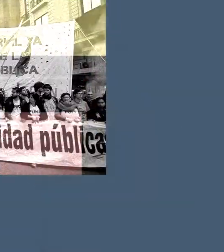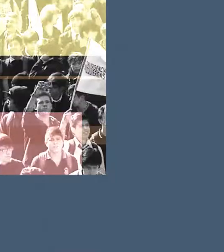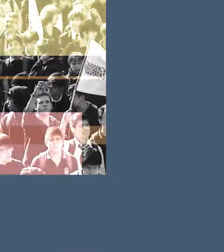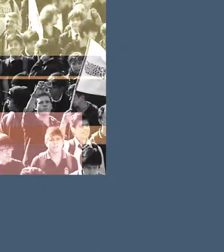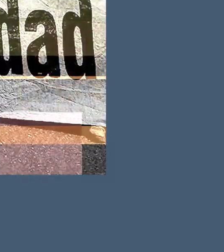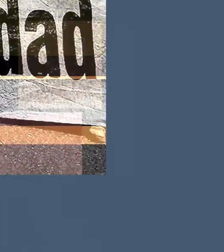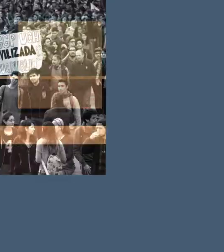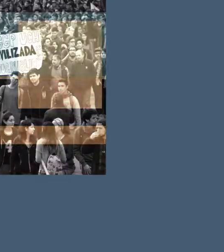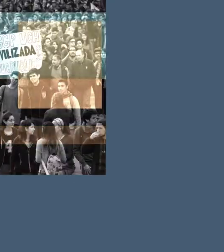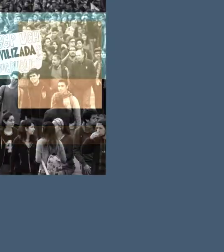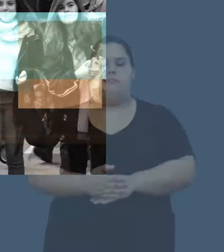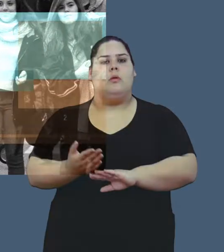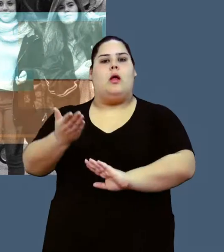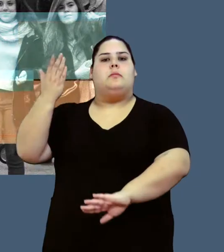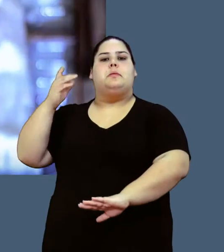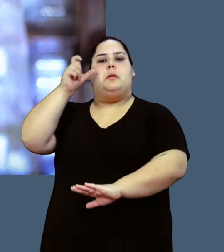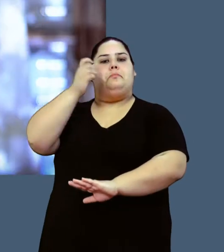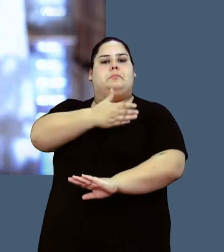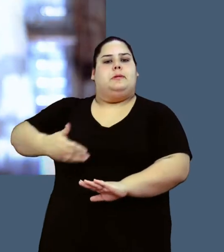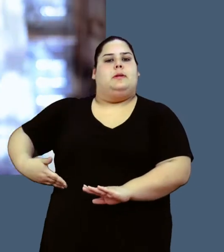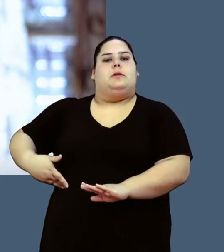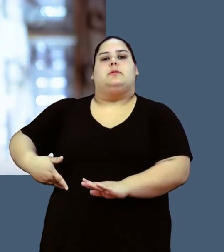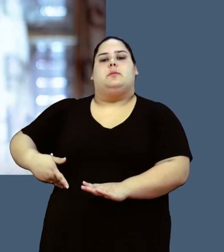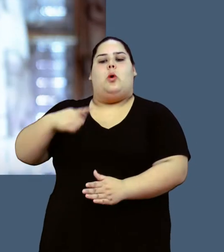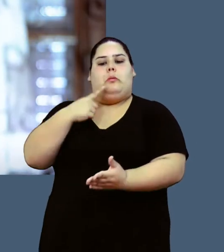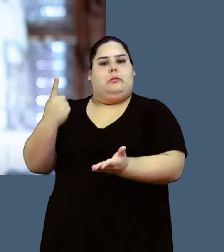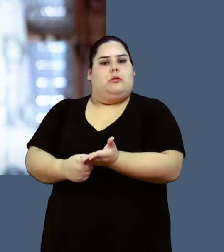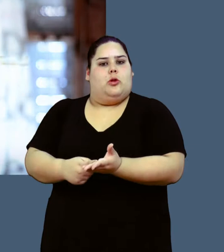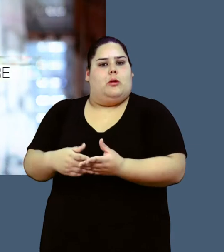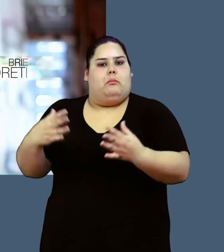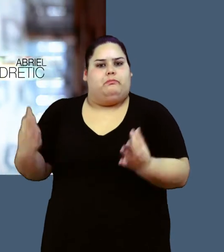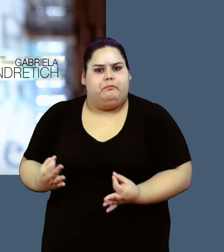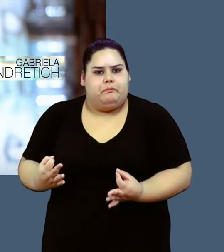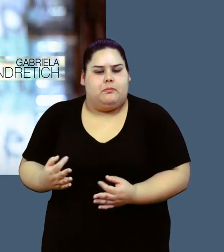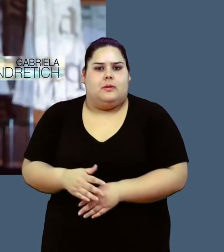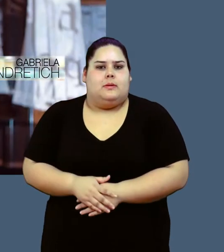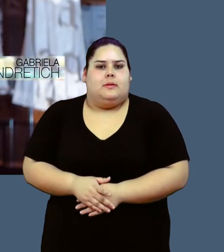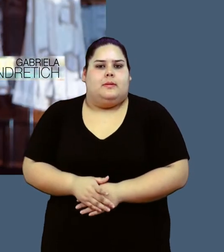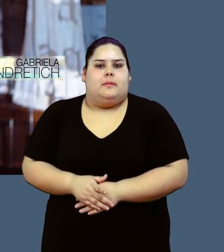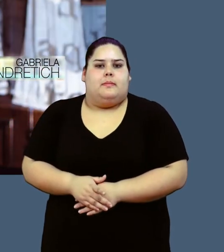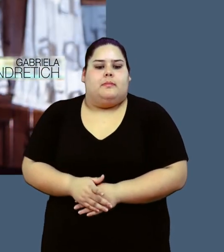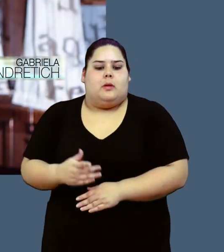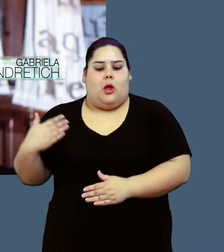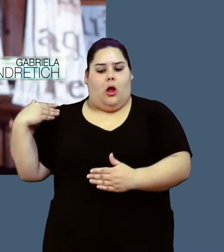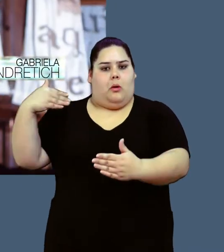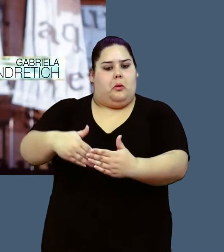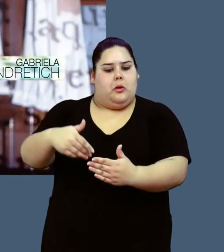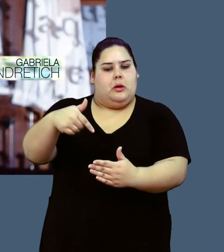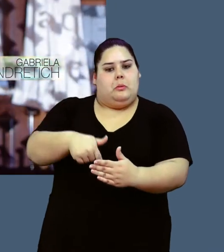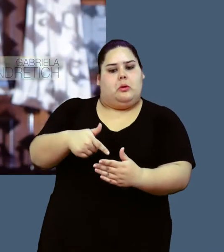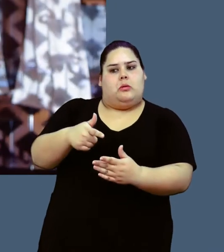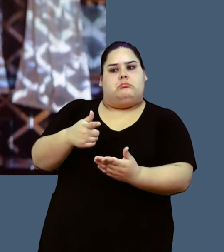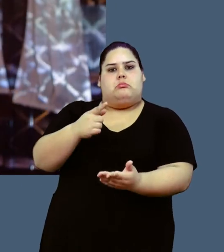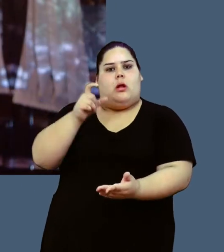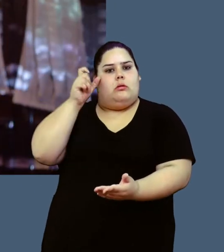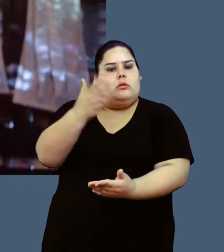universidades. En un momento el Estado era como más estratégico en las decisiones, pero de un tiempo a esta parte, en realidad ya